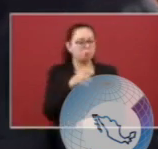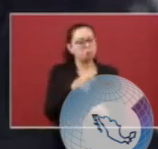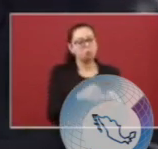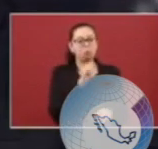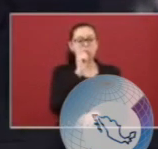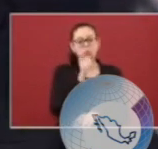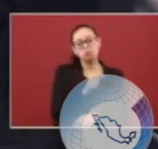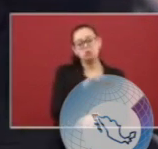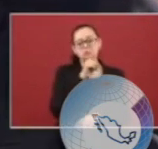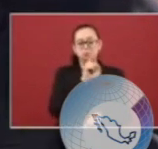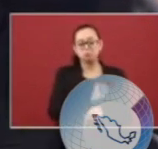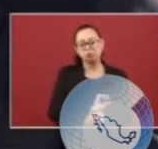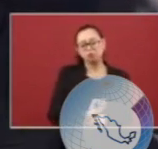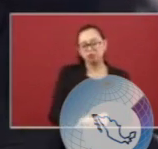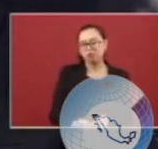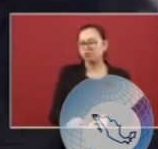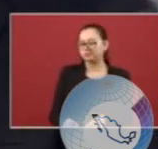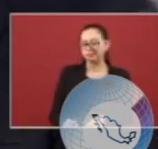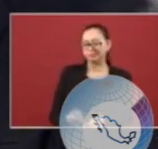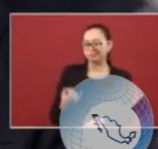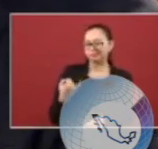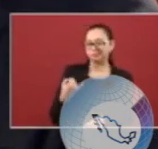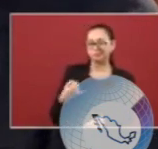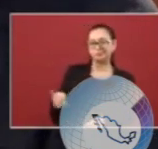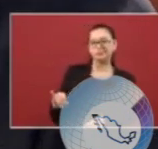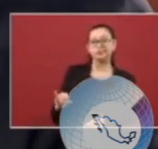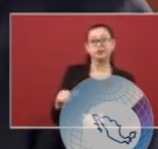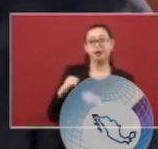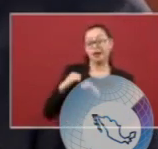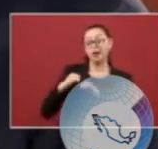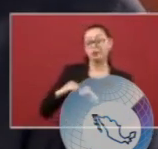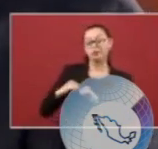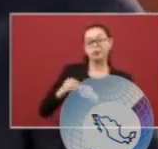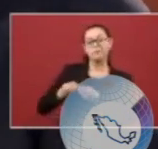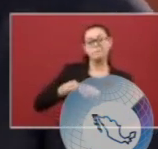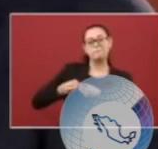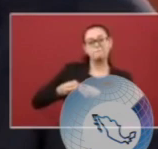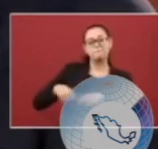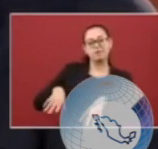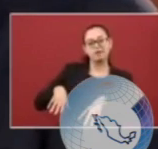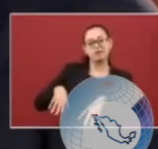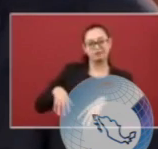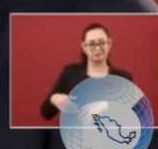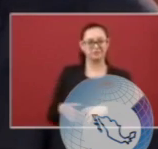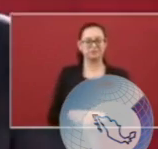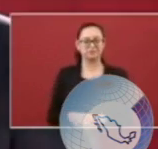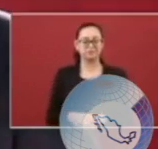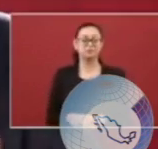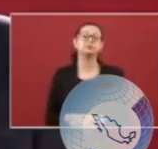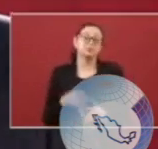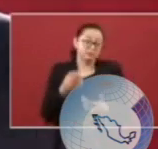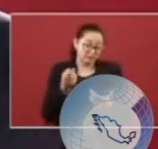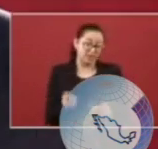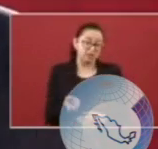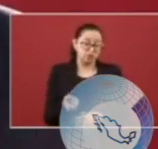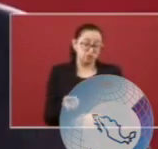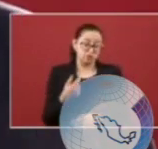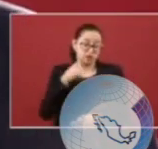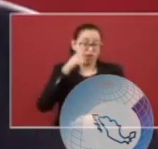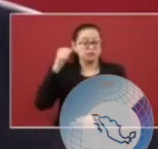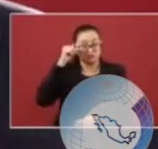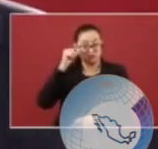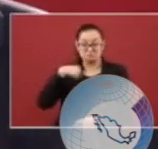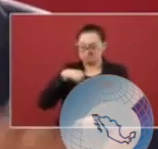y ya no hay autoridad entonces lo que le dije ayer fue eso hay denuncias